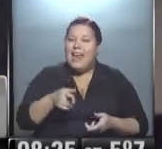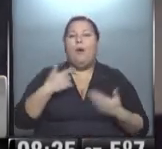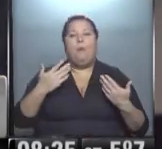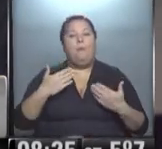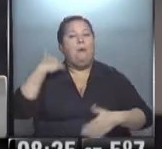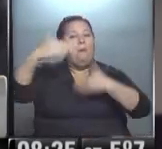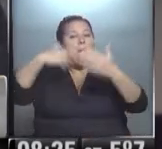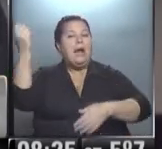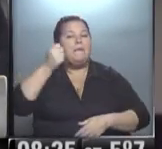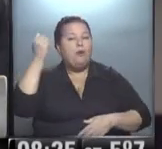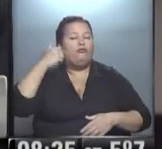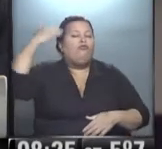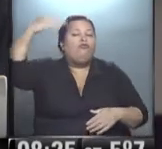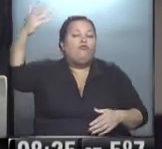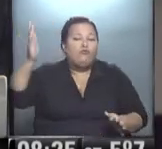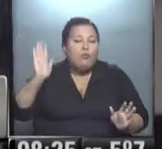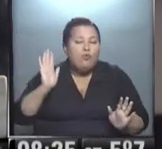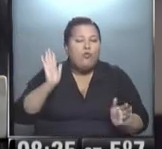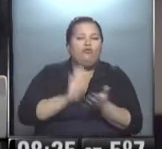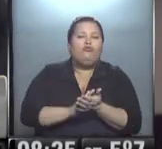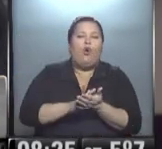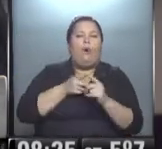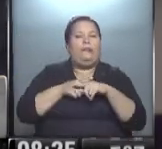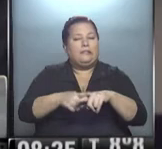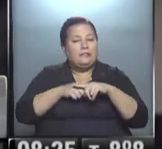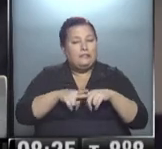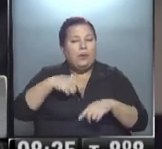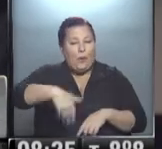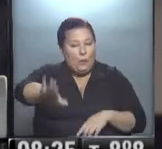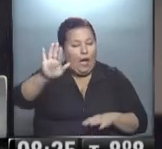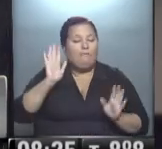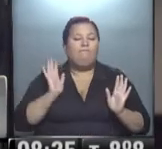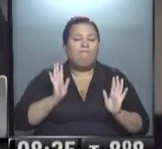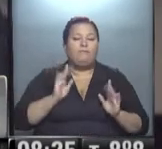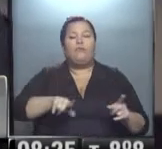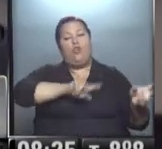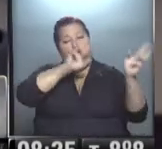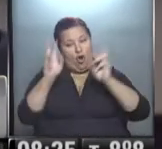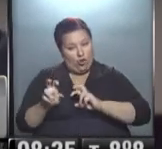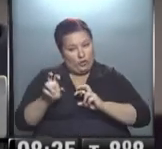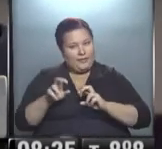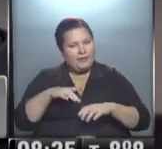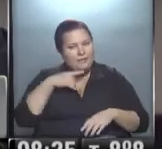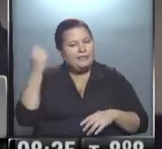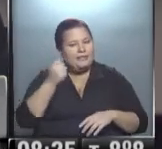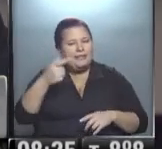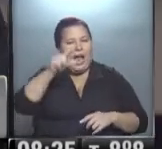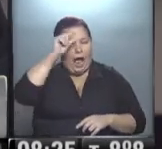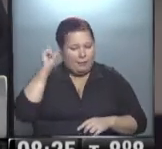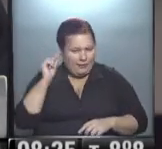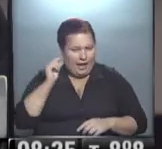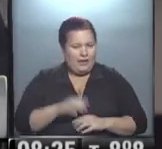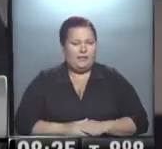ser trascendente en el futuro en la disputa que se viene de aquí en más la otra cuestión que puso mucho el acento capitanich